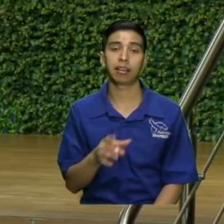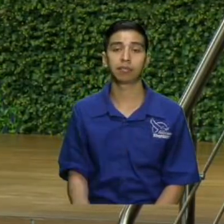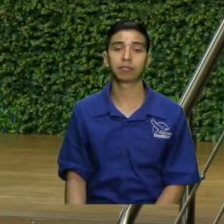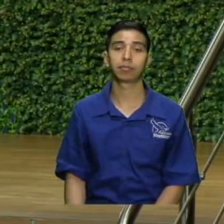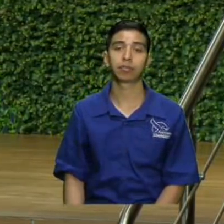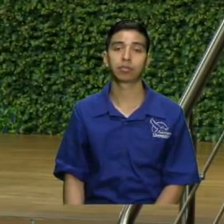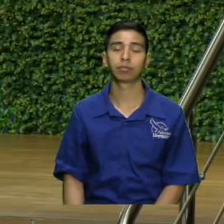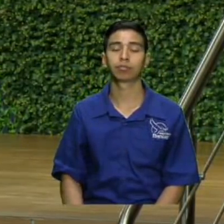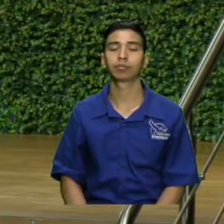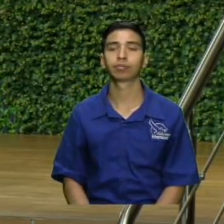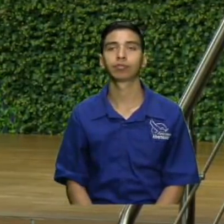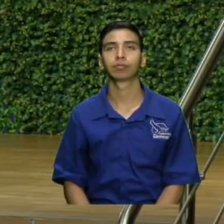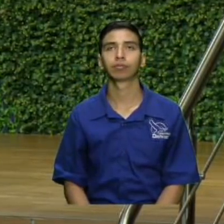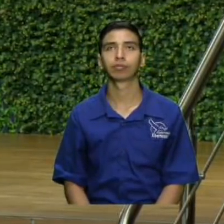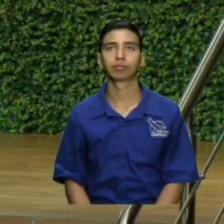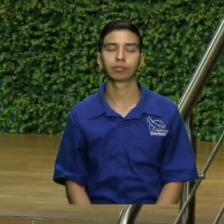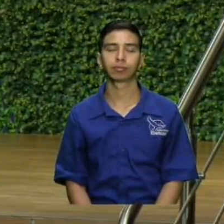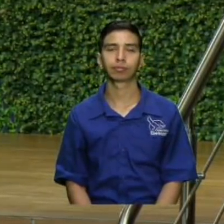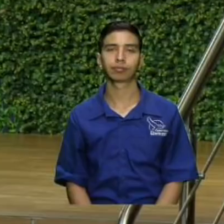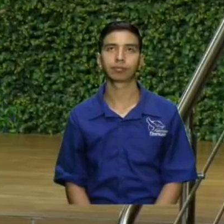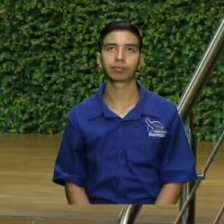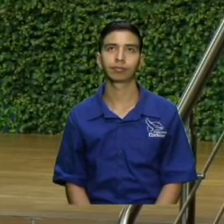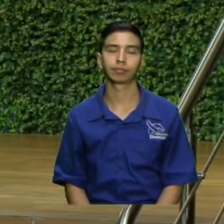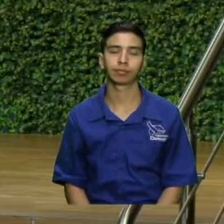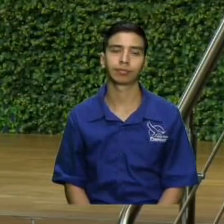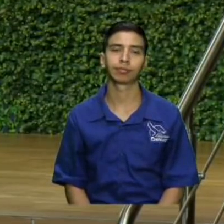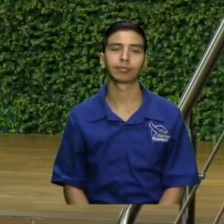Bueno, no le estoy hablando lo físico, pero también.